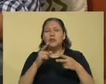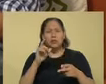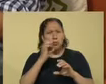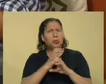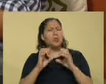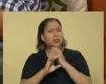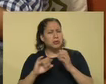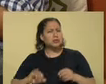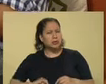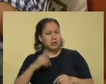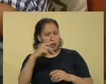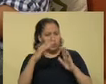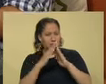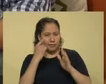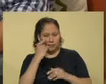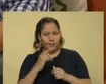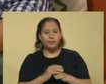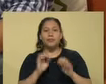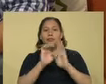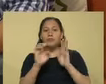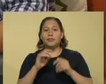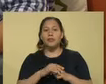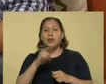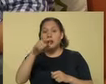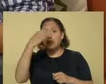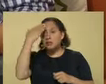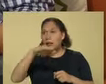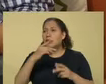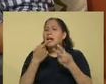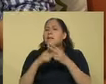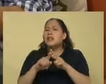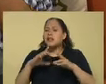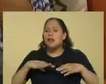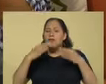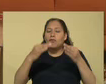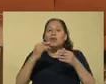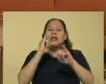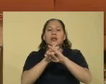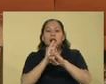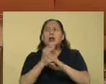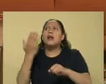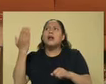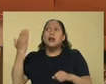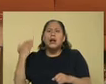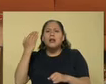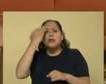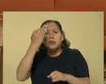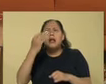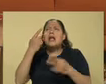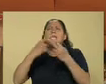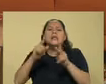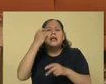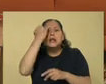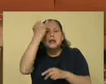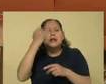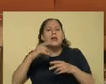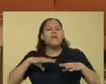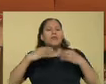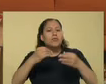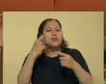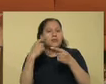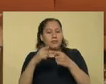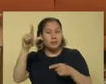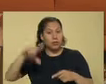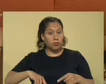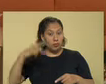interesantes allá en casita. Okay. De entrada, ¿saben de dónde nació el Internet? ¿Hace cuánto uh-huh. tiempo? No. ¿Cómo nació? Bueno, el gobierno de